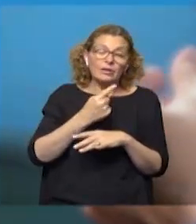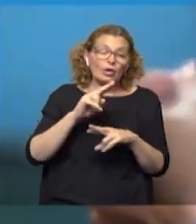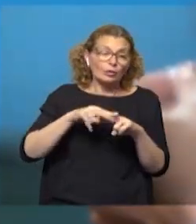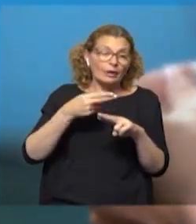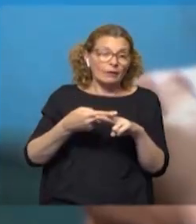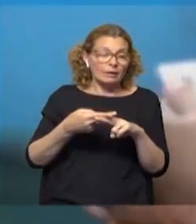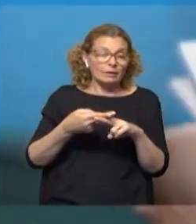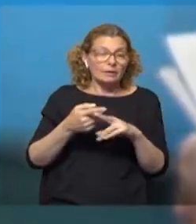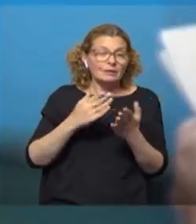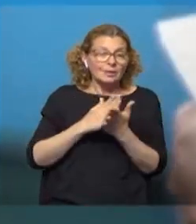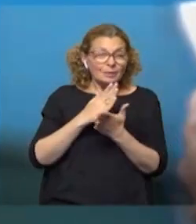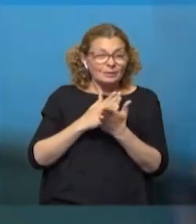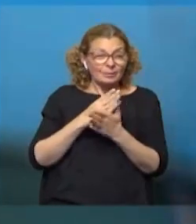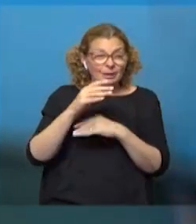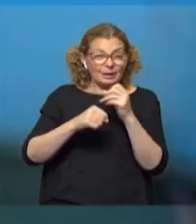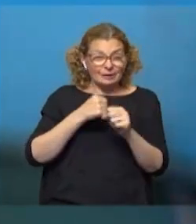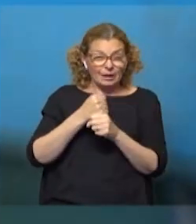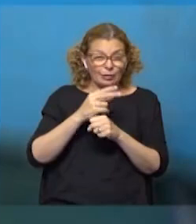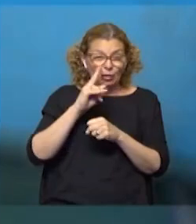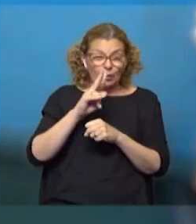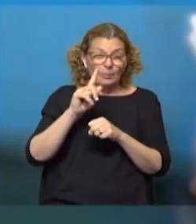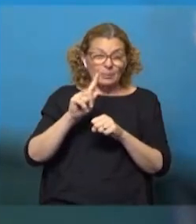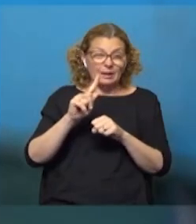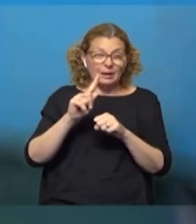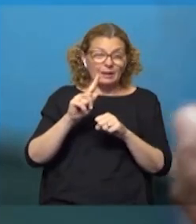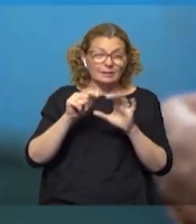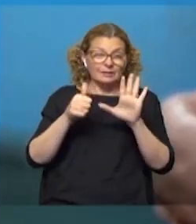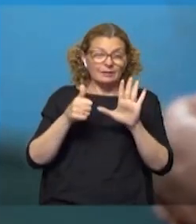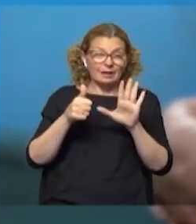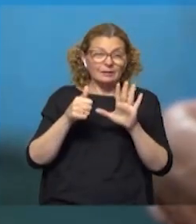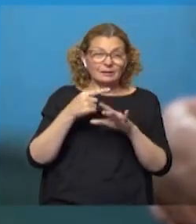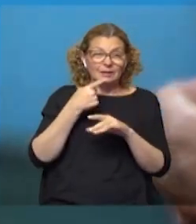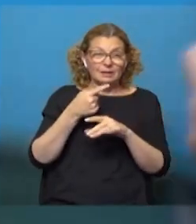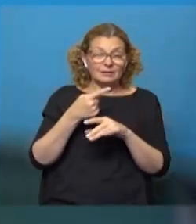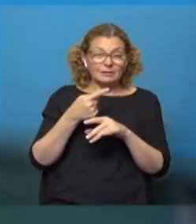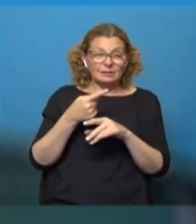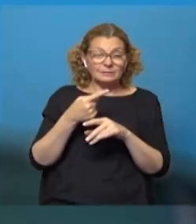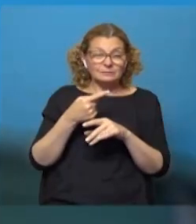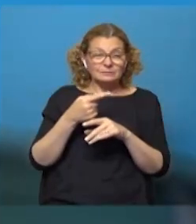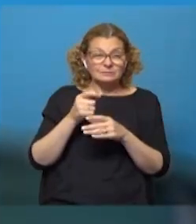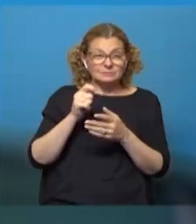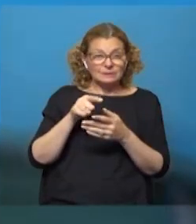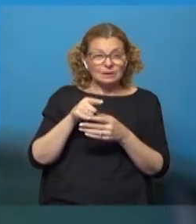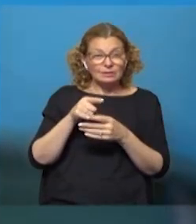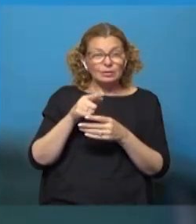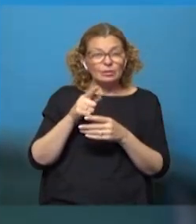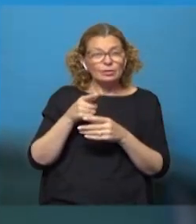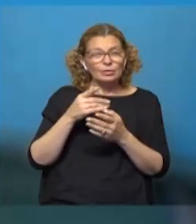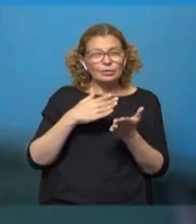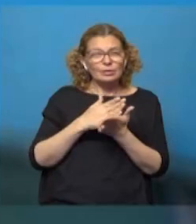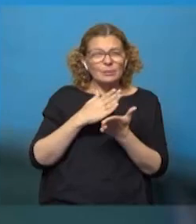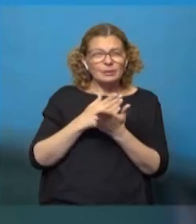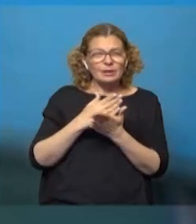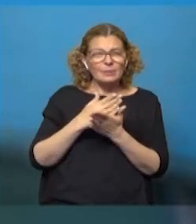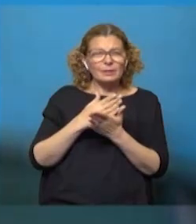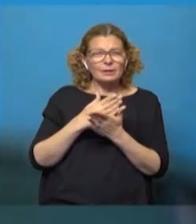siempre desde el año 2006 que fue la primera vez que yo salte a los notoriedad involuntariamente por este tipo de cosas siempre tío sí